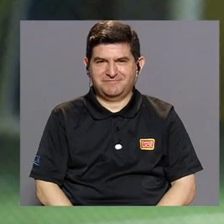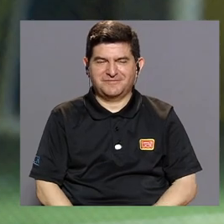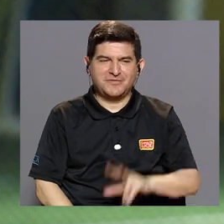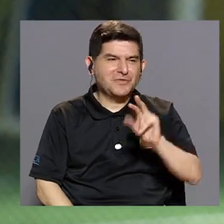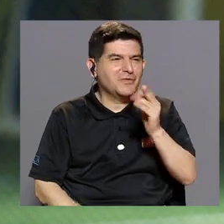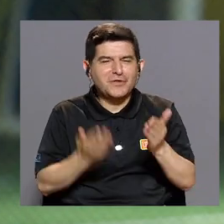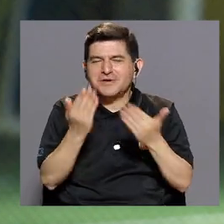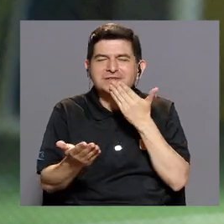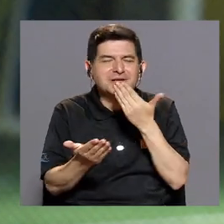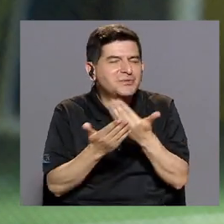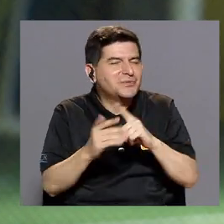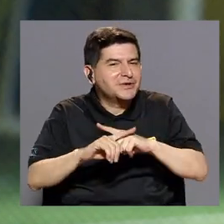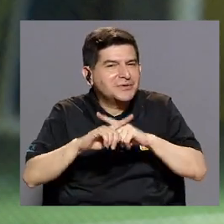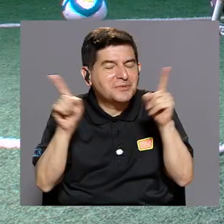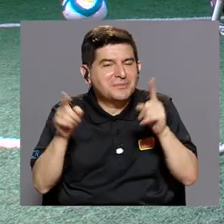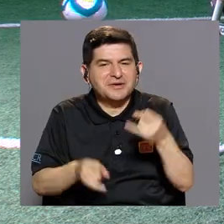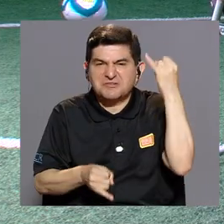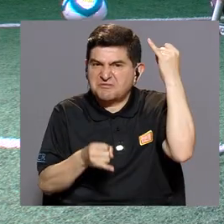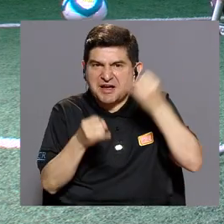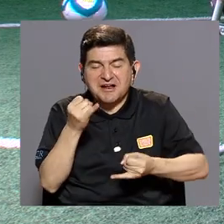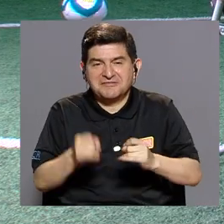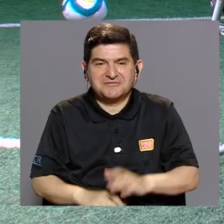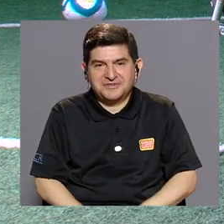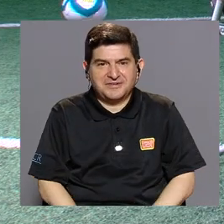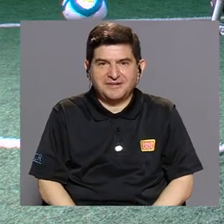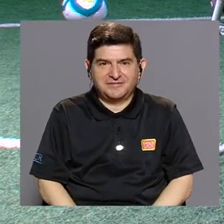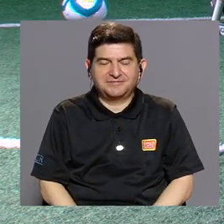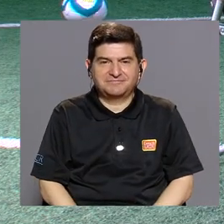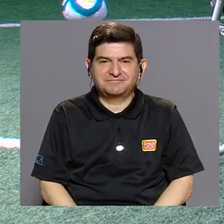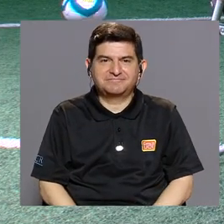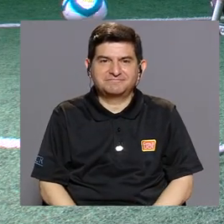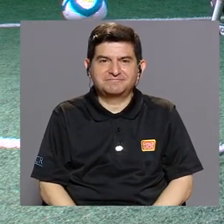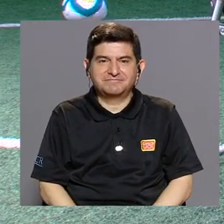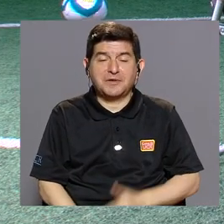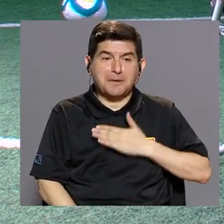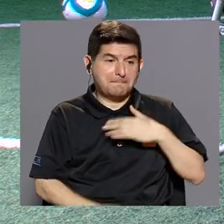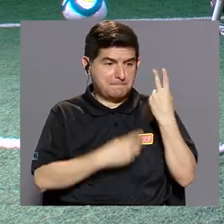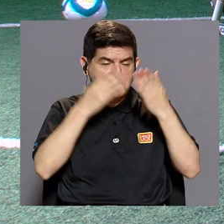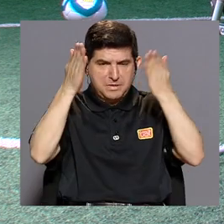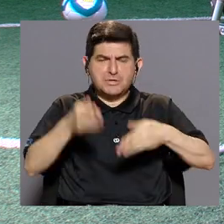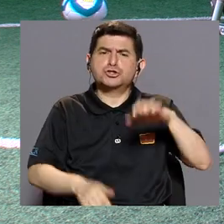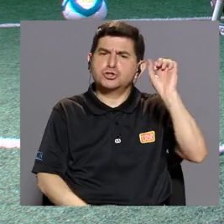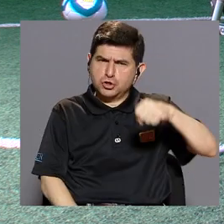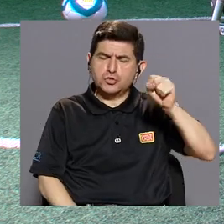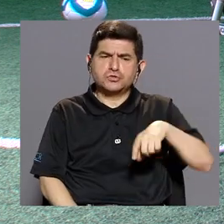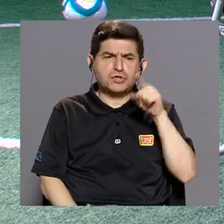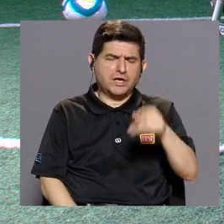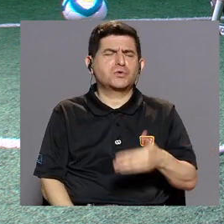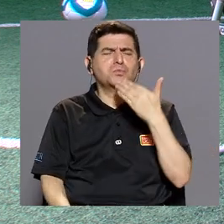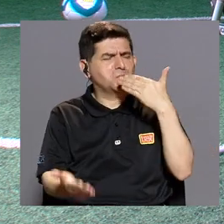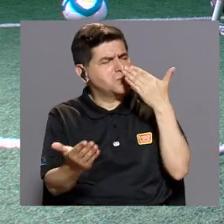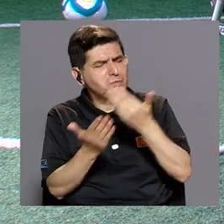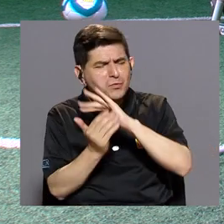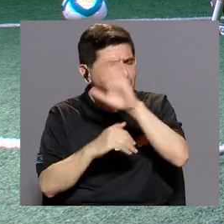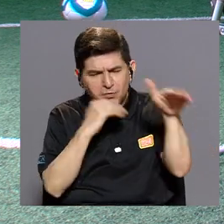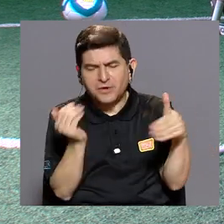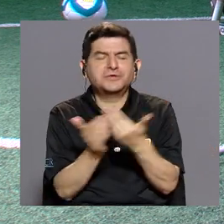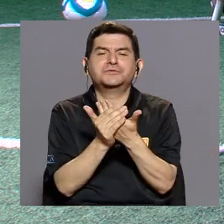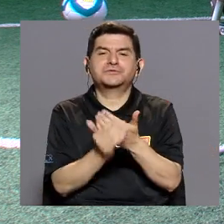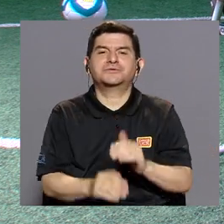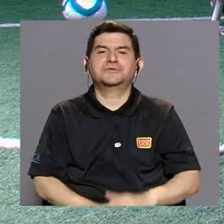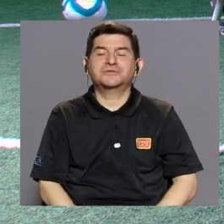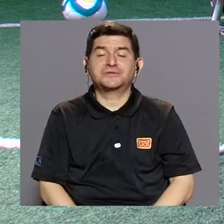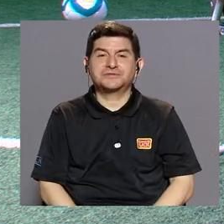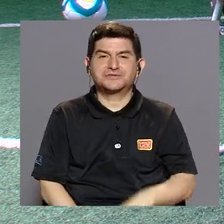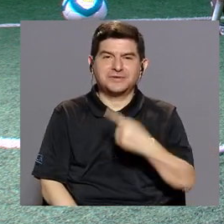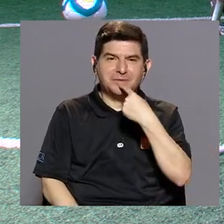no es tan bueno, ¿verdad? Pero al fin, por dicha, mis vecinos sí, ellos fueron calidad, todos se